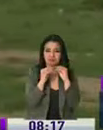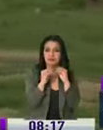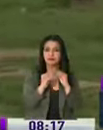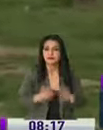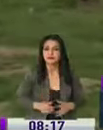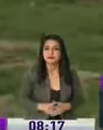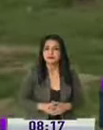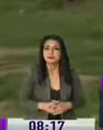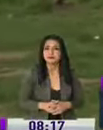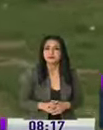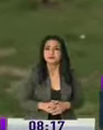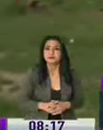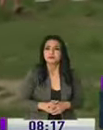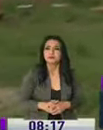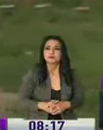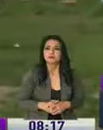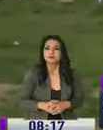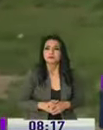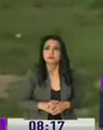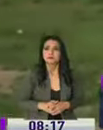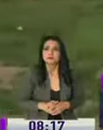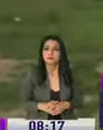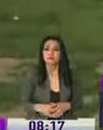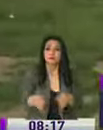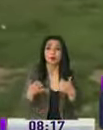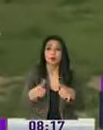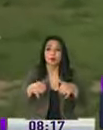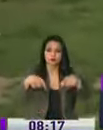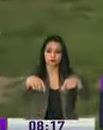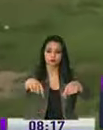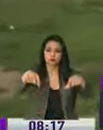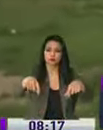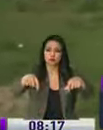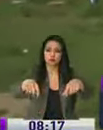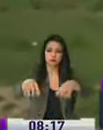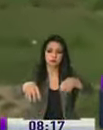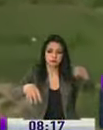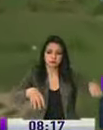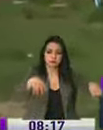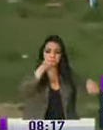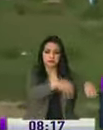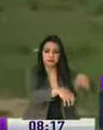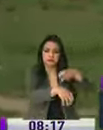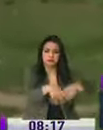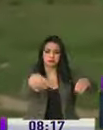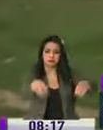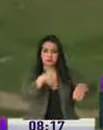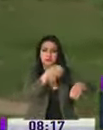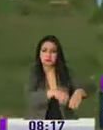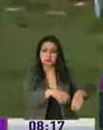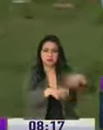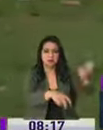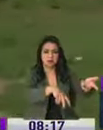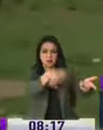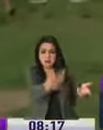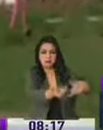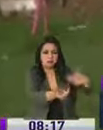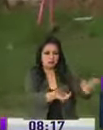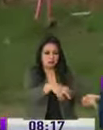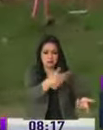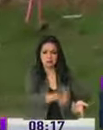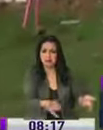Aquí, como nosotros decíamos, levantaron los juegos. Estos están, valga la palabra, patas arriba, ¿no? Estos